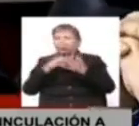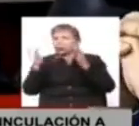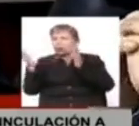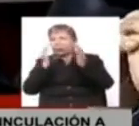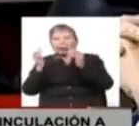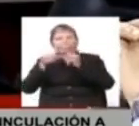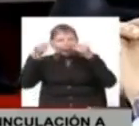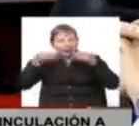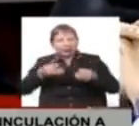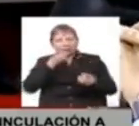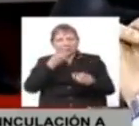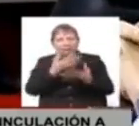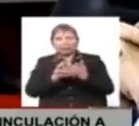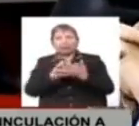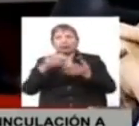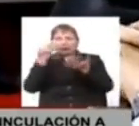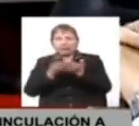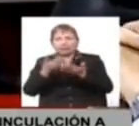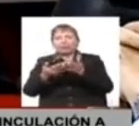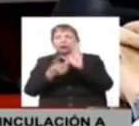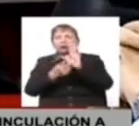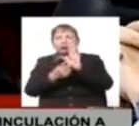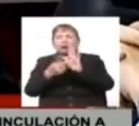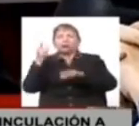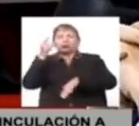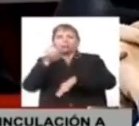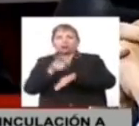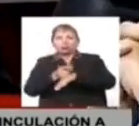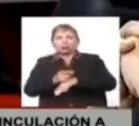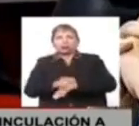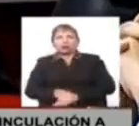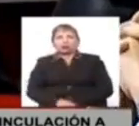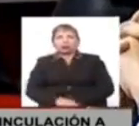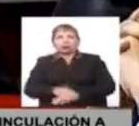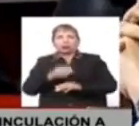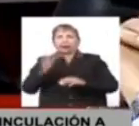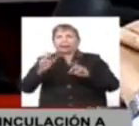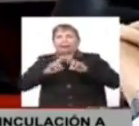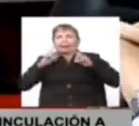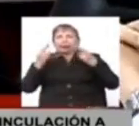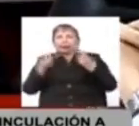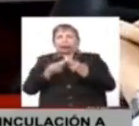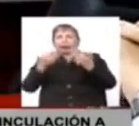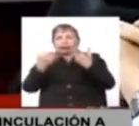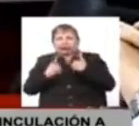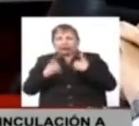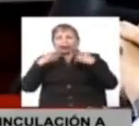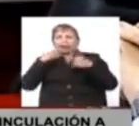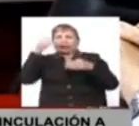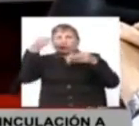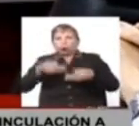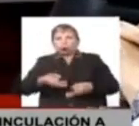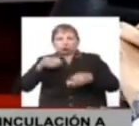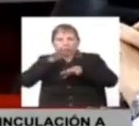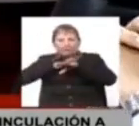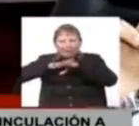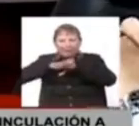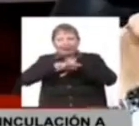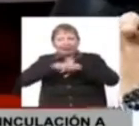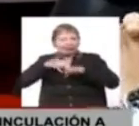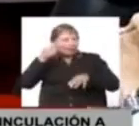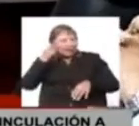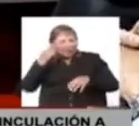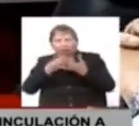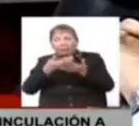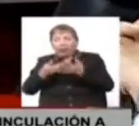llegado todavía, porque es claro que recién estamos en los primeros pasos de una investigación. Y